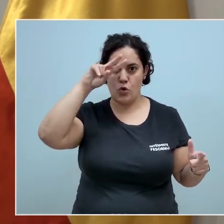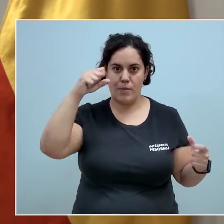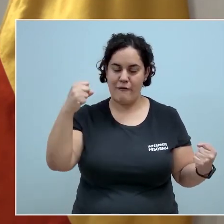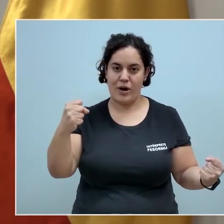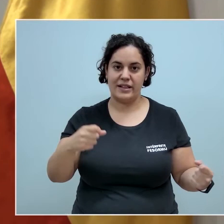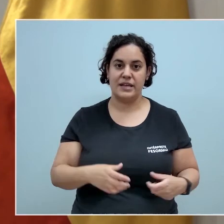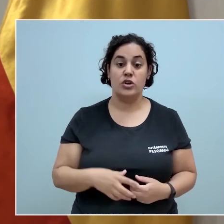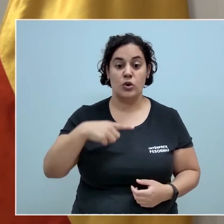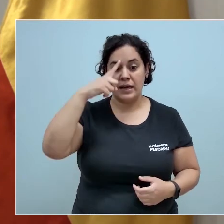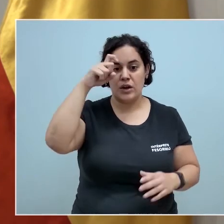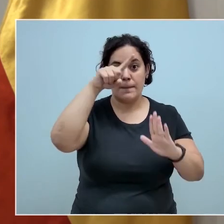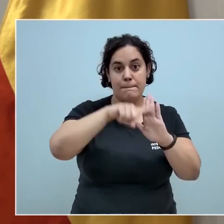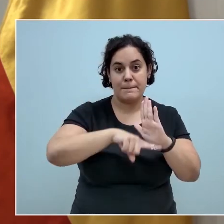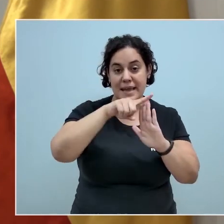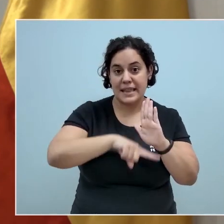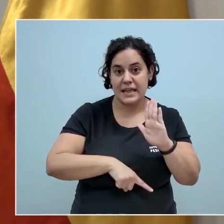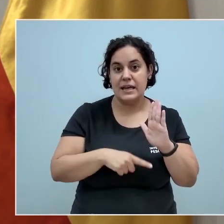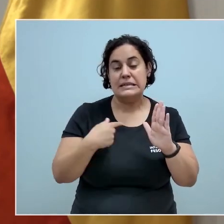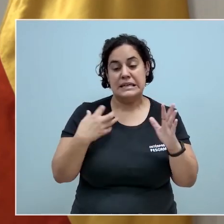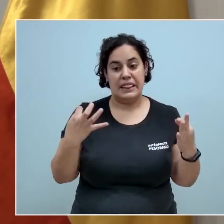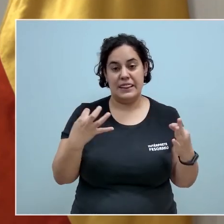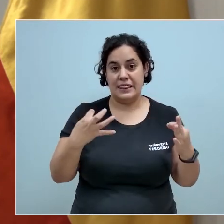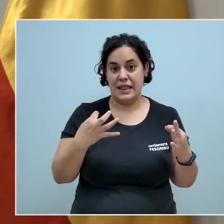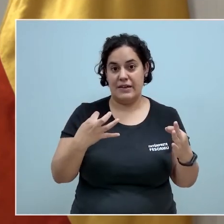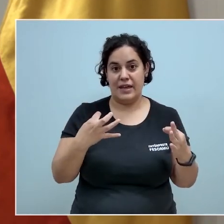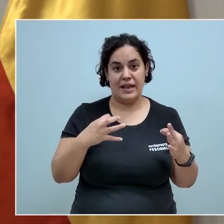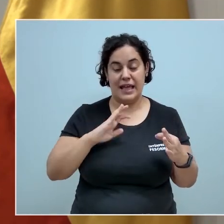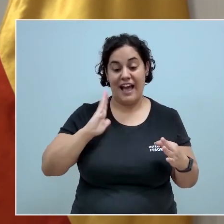las medidas, aunque luego desgraciadamente tienen que afectar a todo el sector,